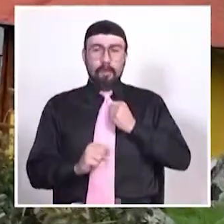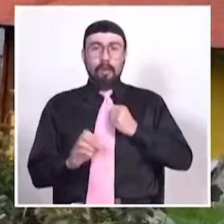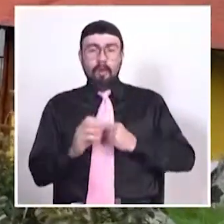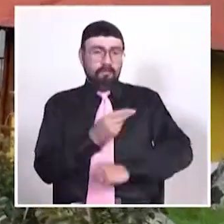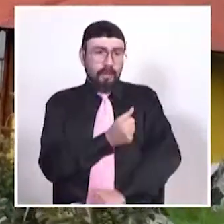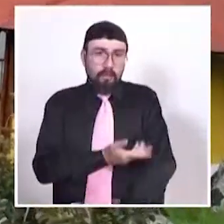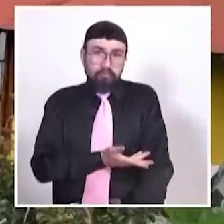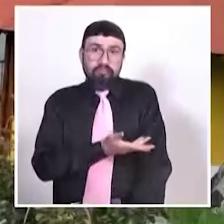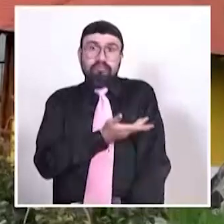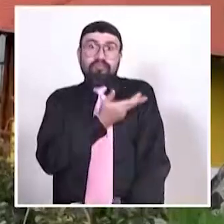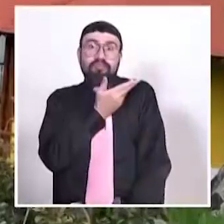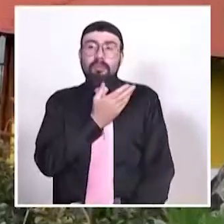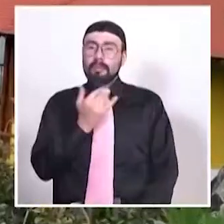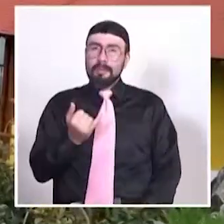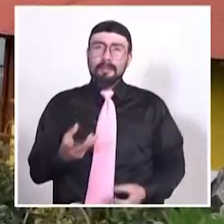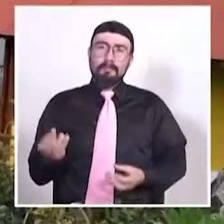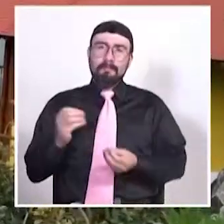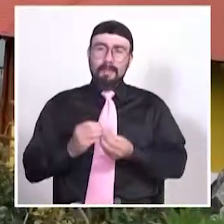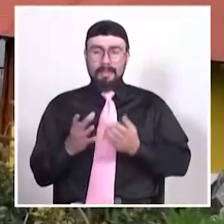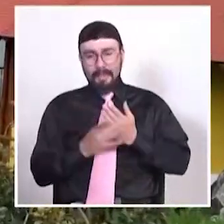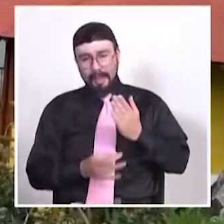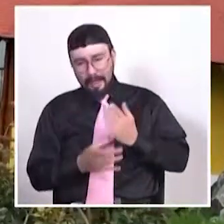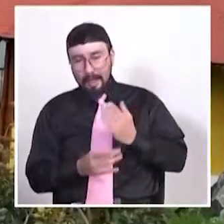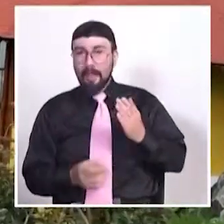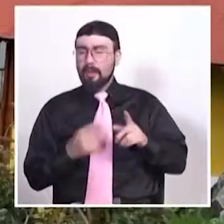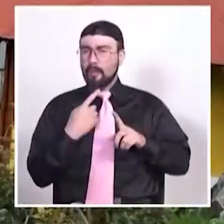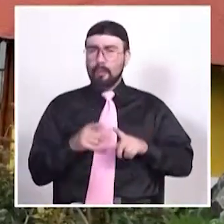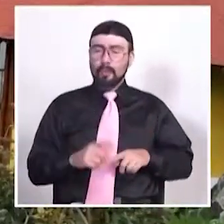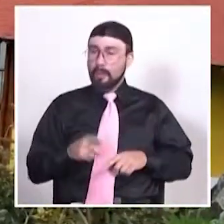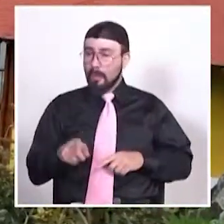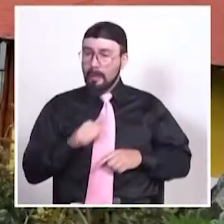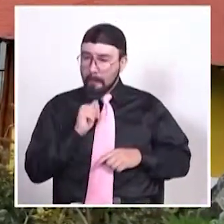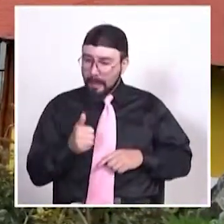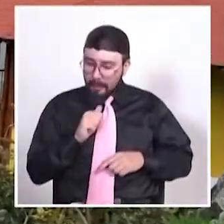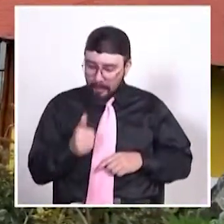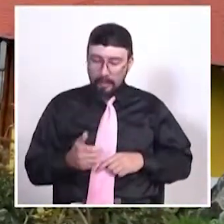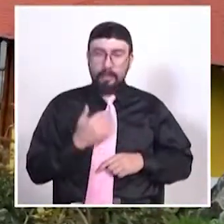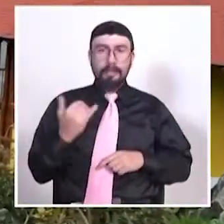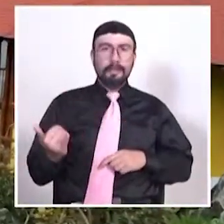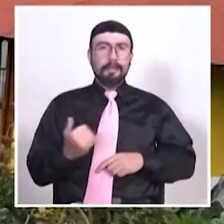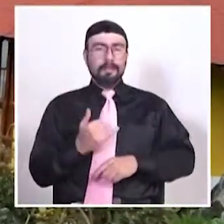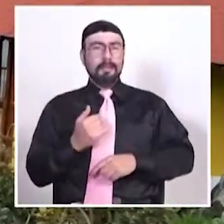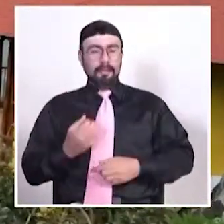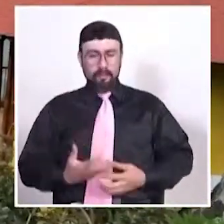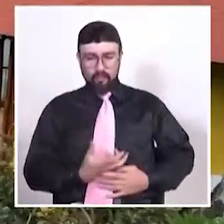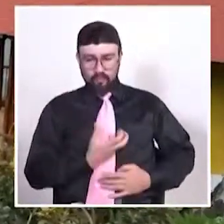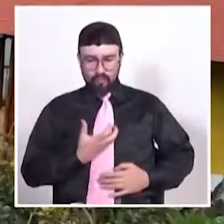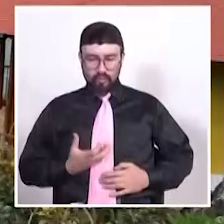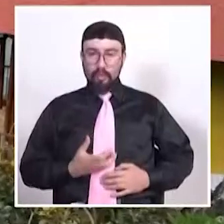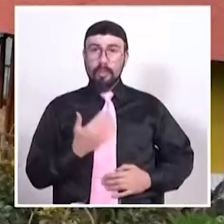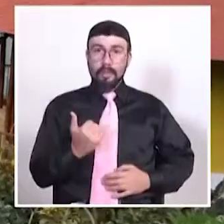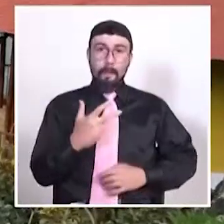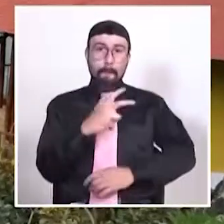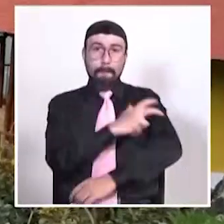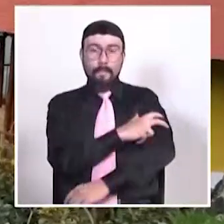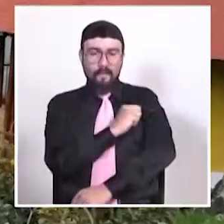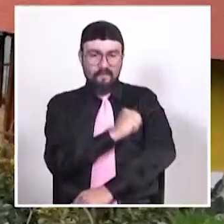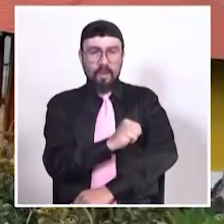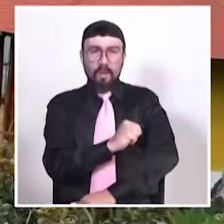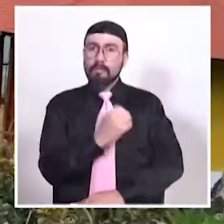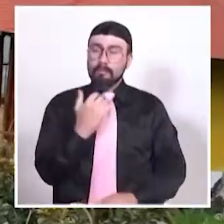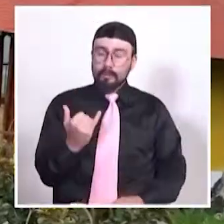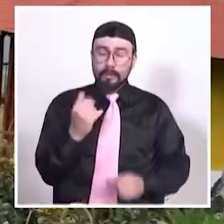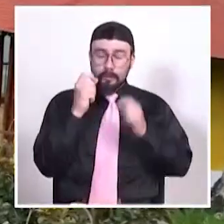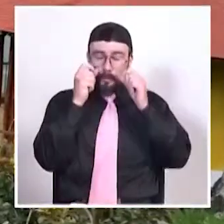arterial, aumenta la secreción gástrica y nos empeora de la gastritis, nos pone los músculos tensos, nos dilata